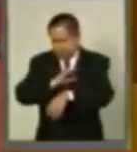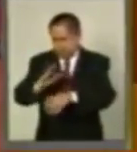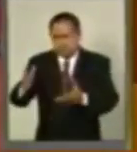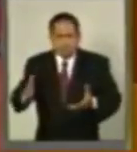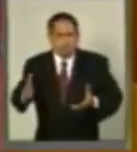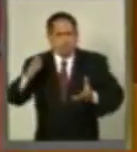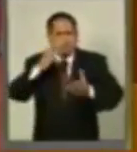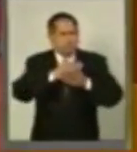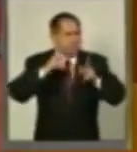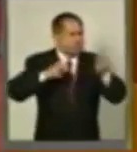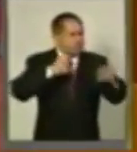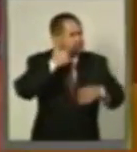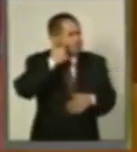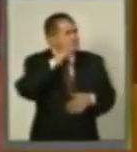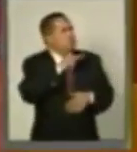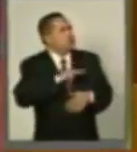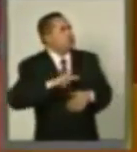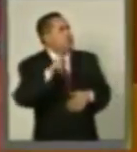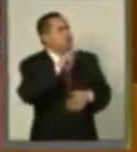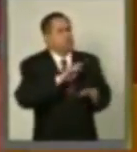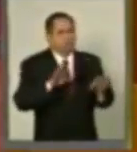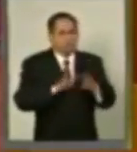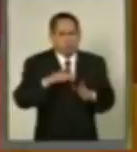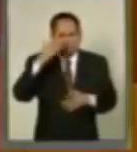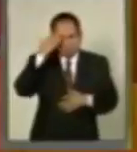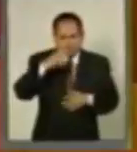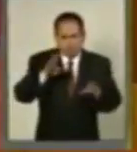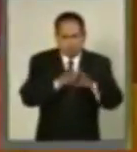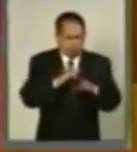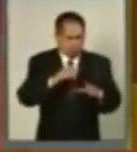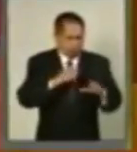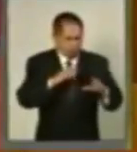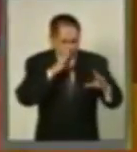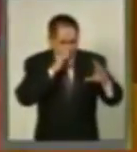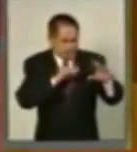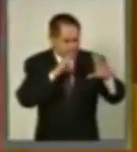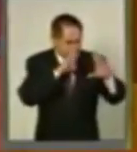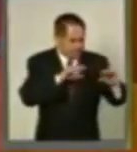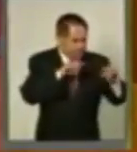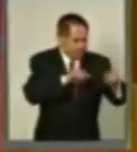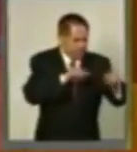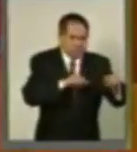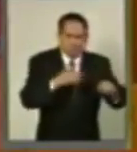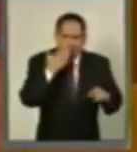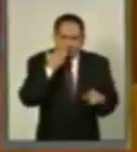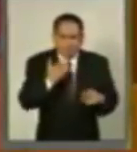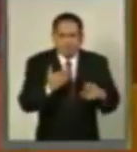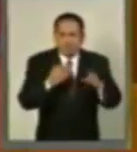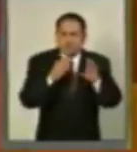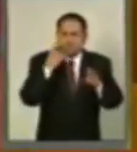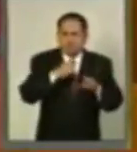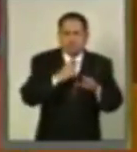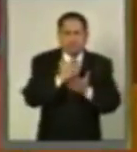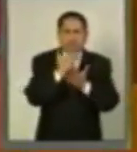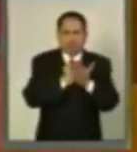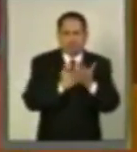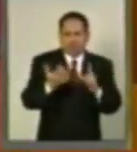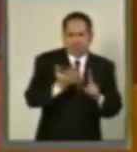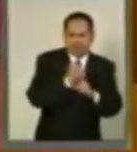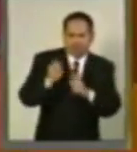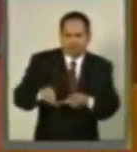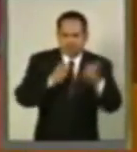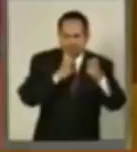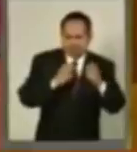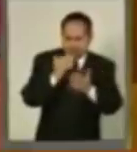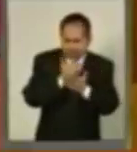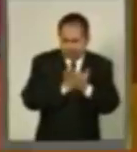ver para ver las capacidades de los que se han construido para el combate al secuestro y las